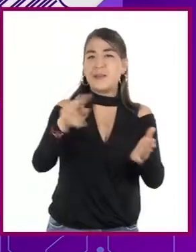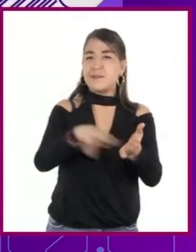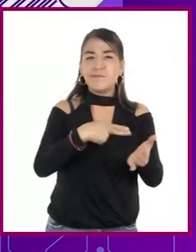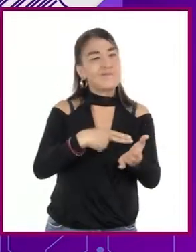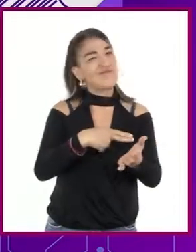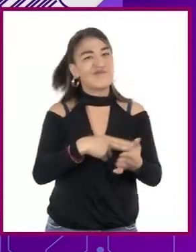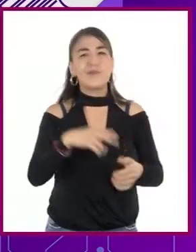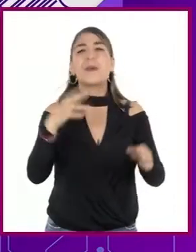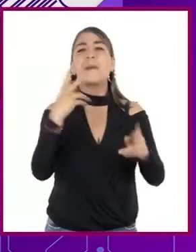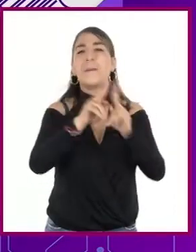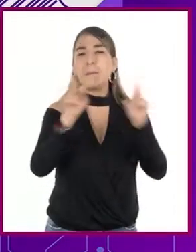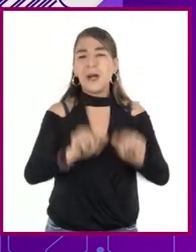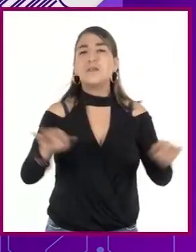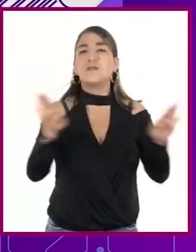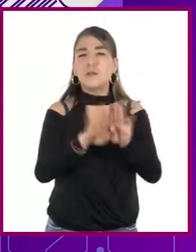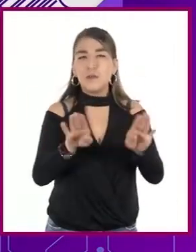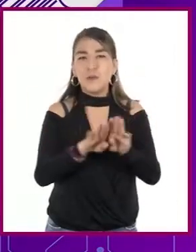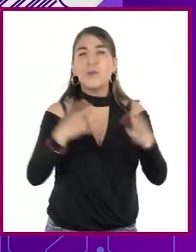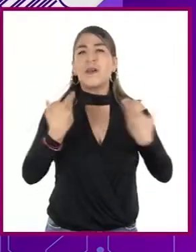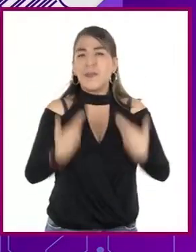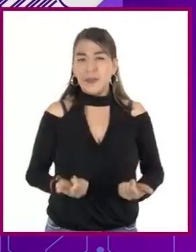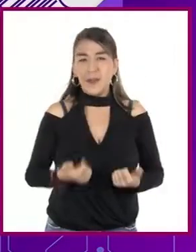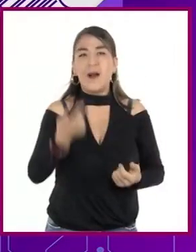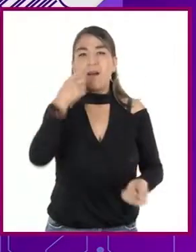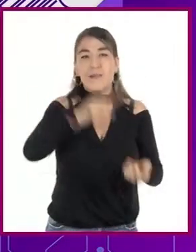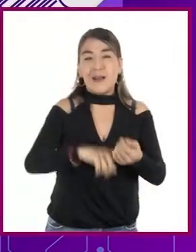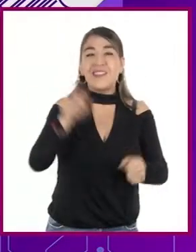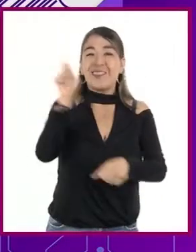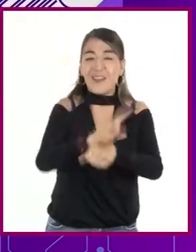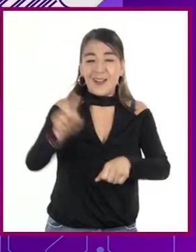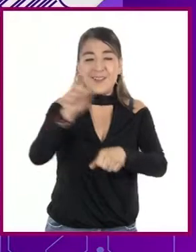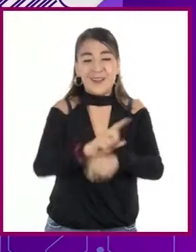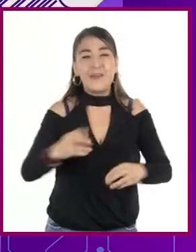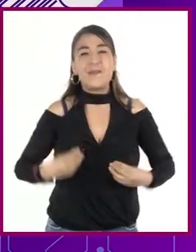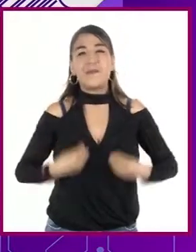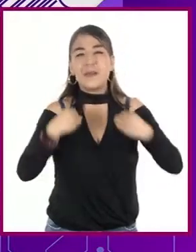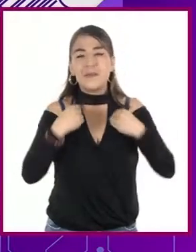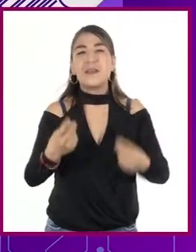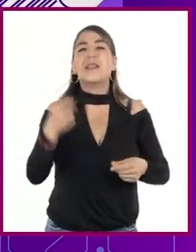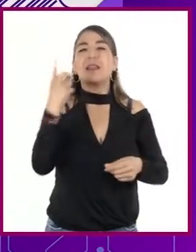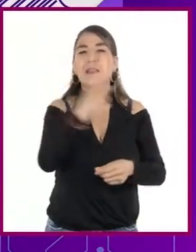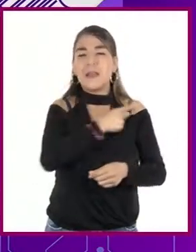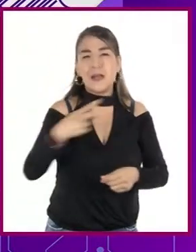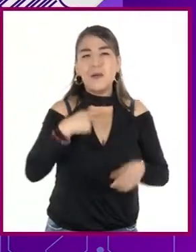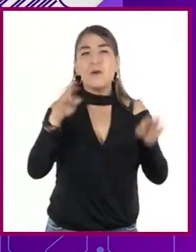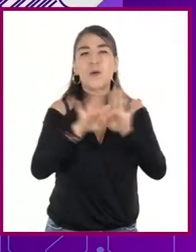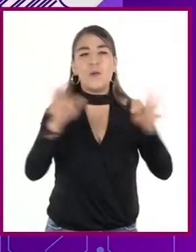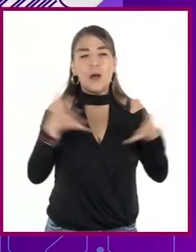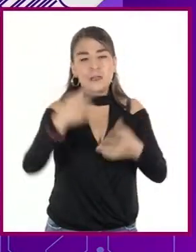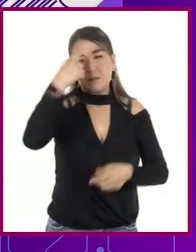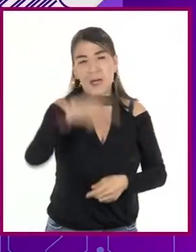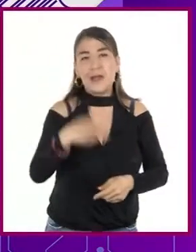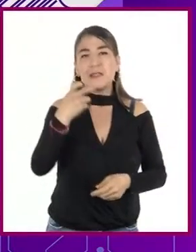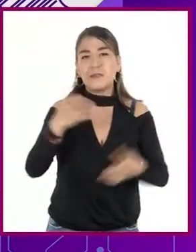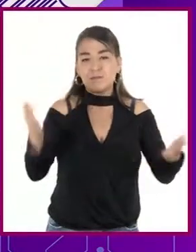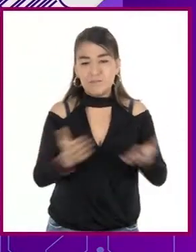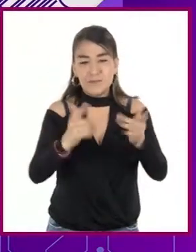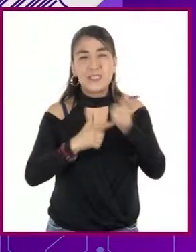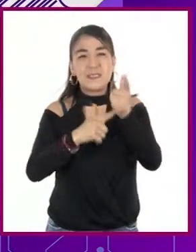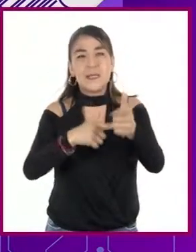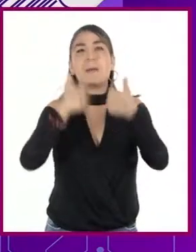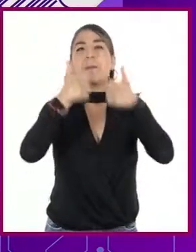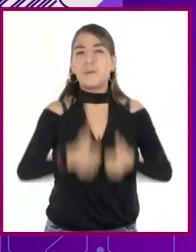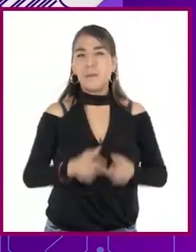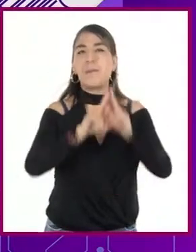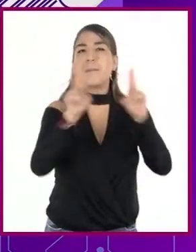se obtiene al entender que desde nuestro cotidiano vivir debemos aportar para que ella se quede. Y eso se